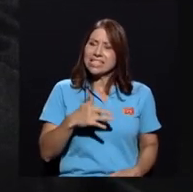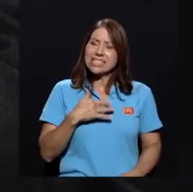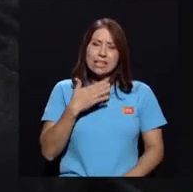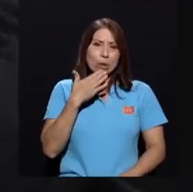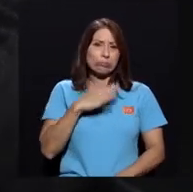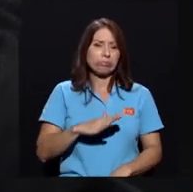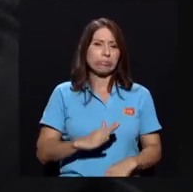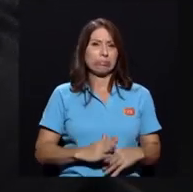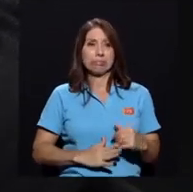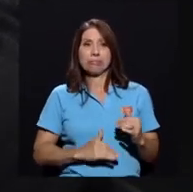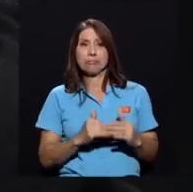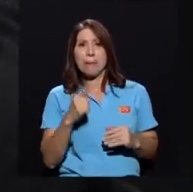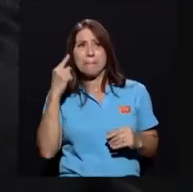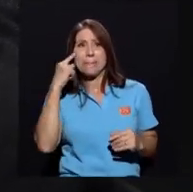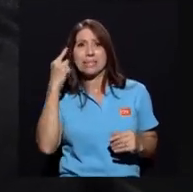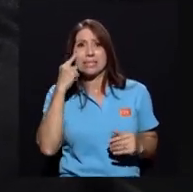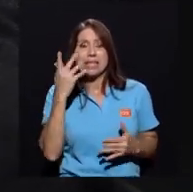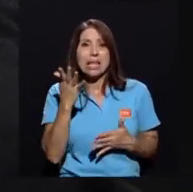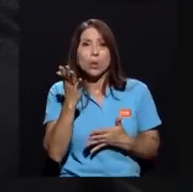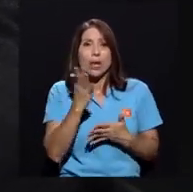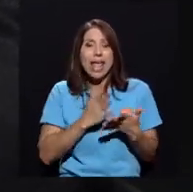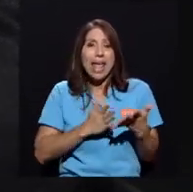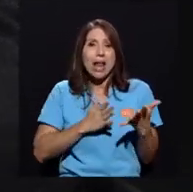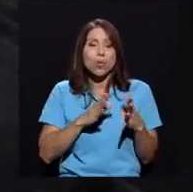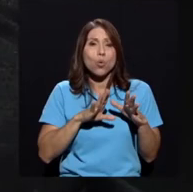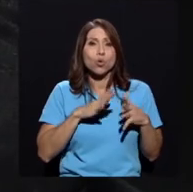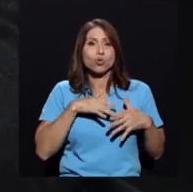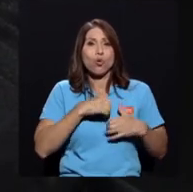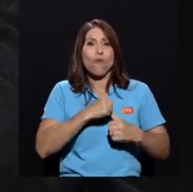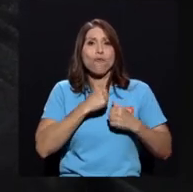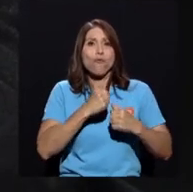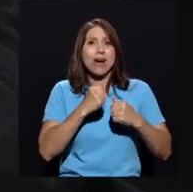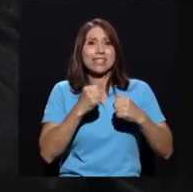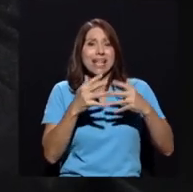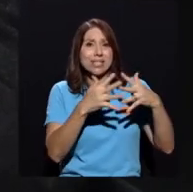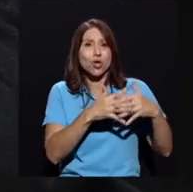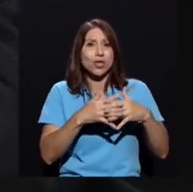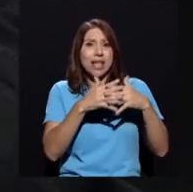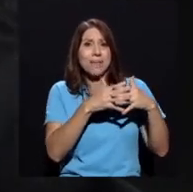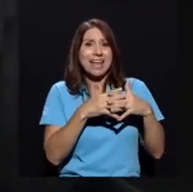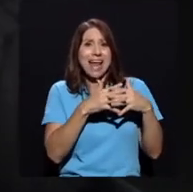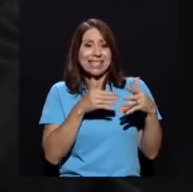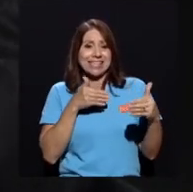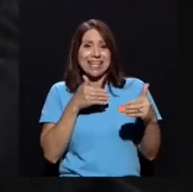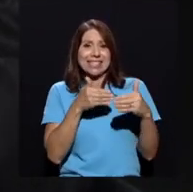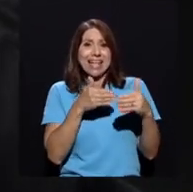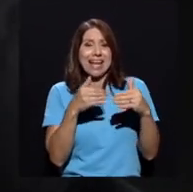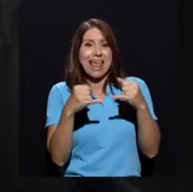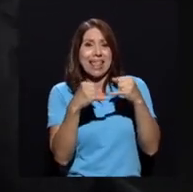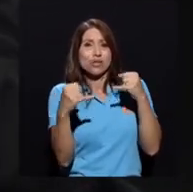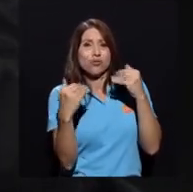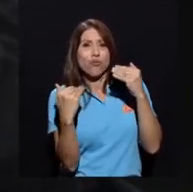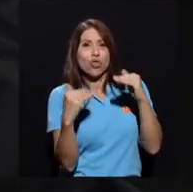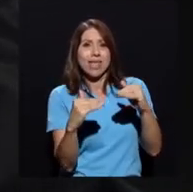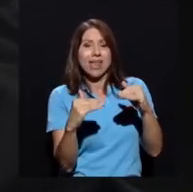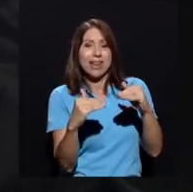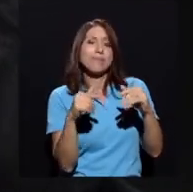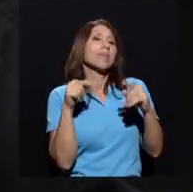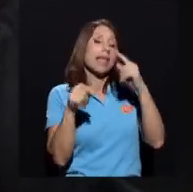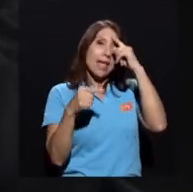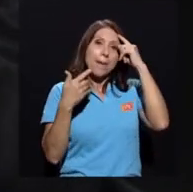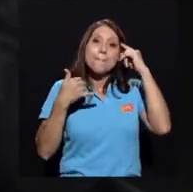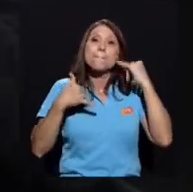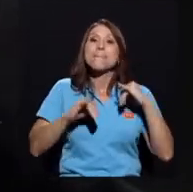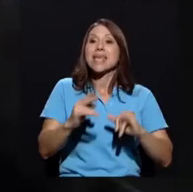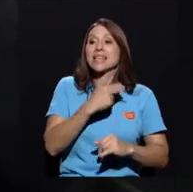la posibilidad de tener fuerzas norteamericanas pegando a su frontera en el Yalu. Esto es, mientras se le garantice a China